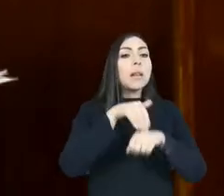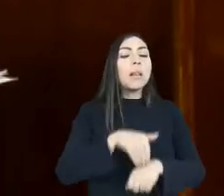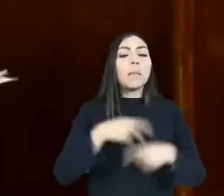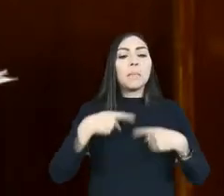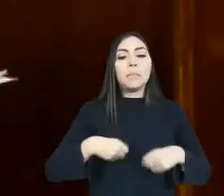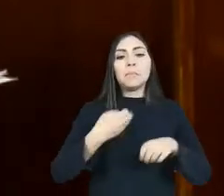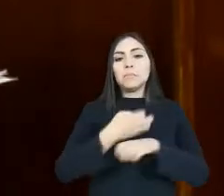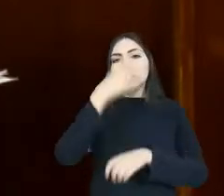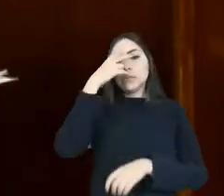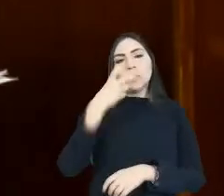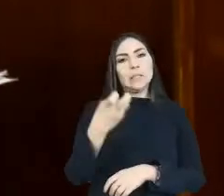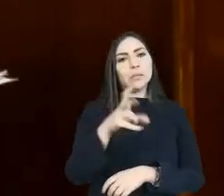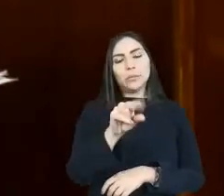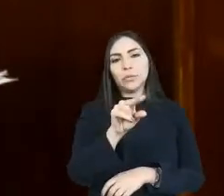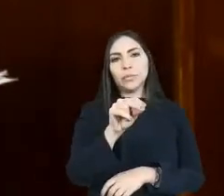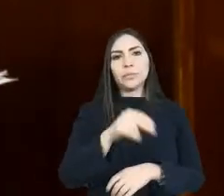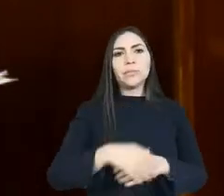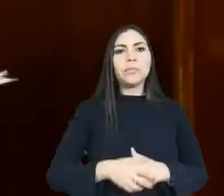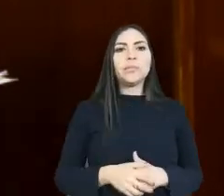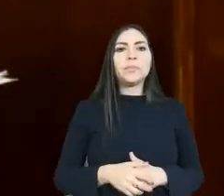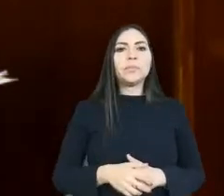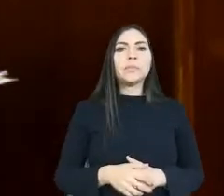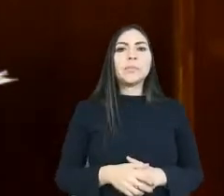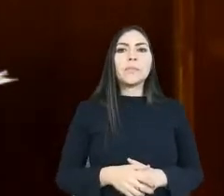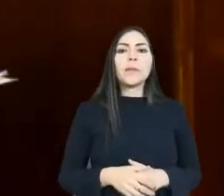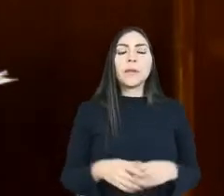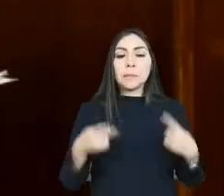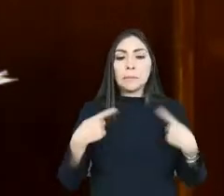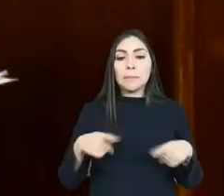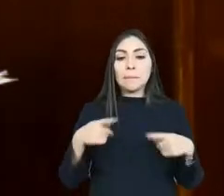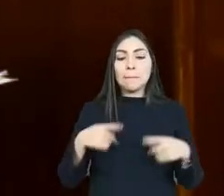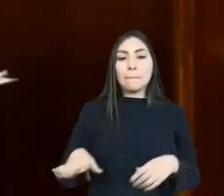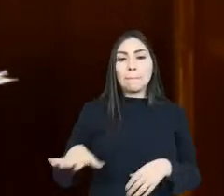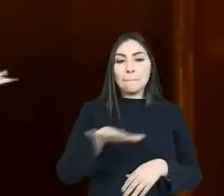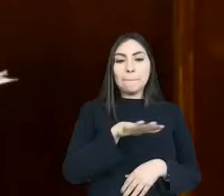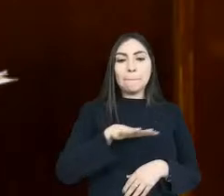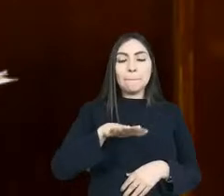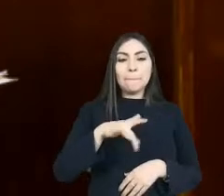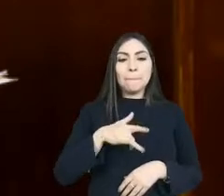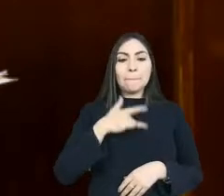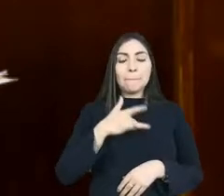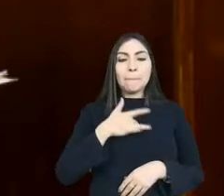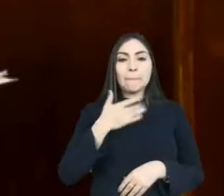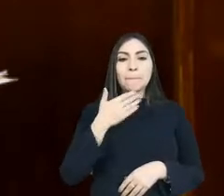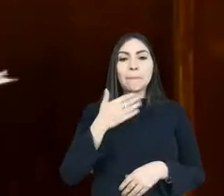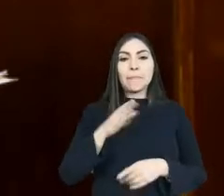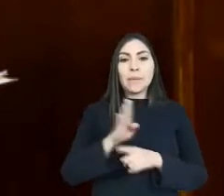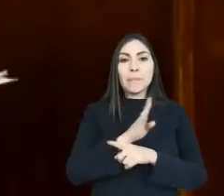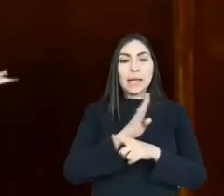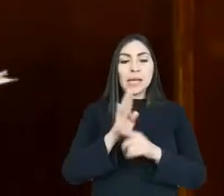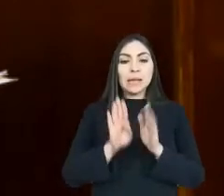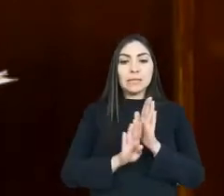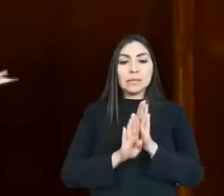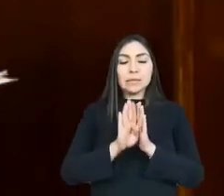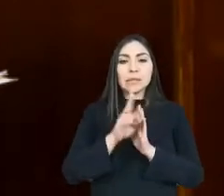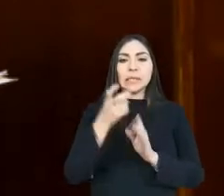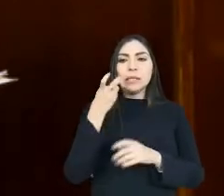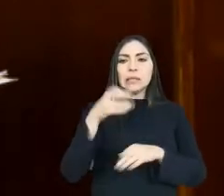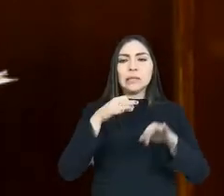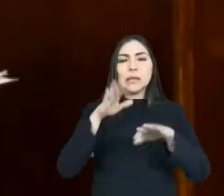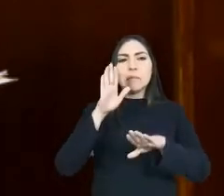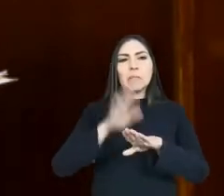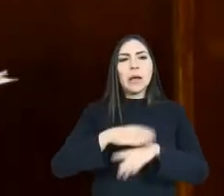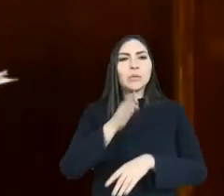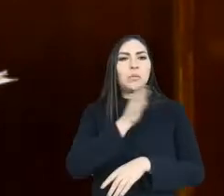México. El bienestar social es una de las tareas más nobles de toda administración